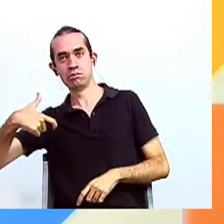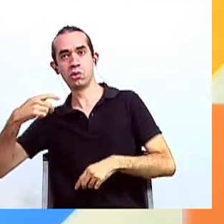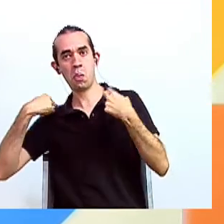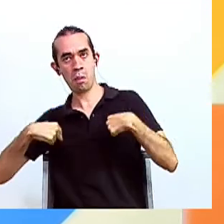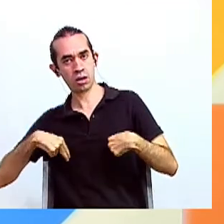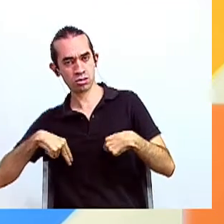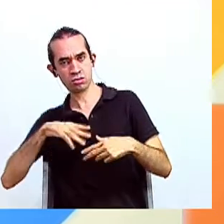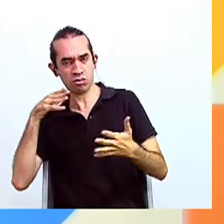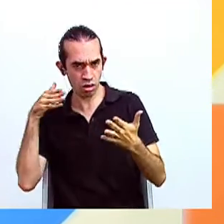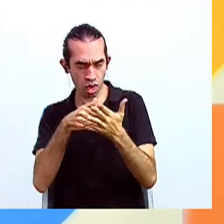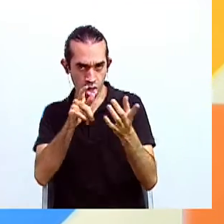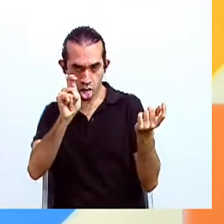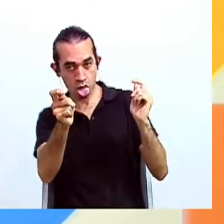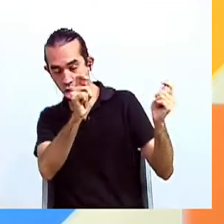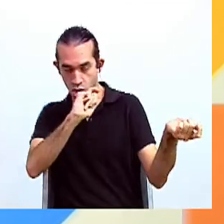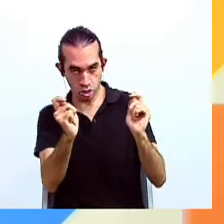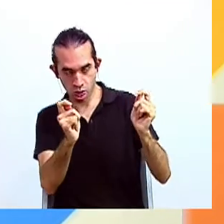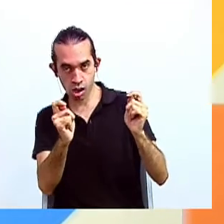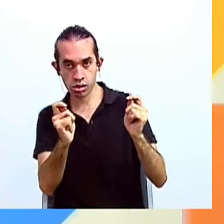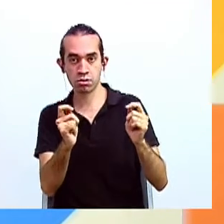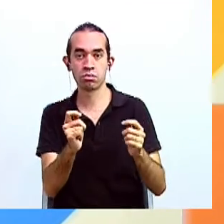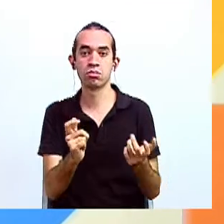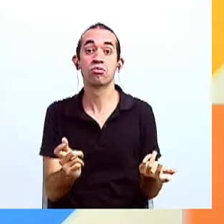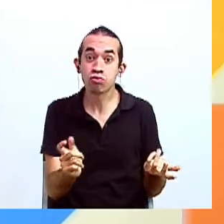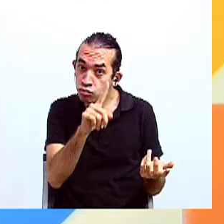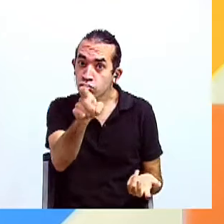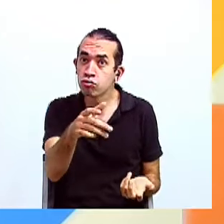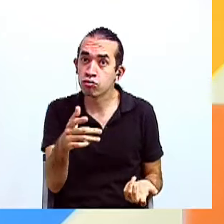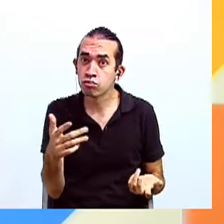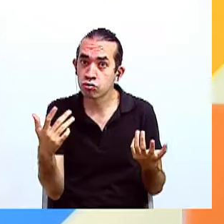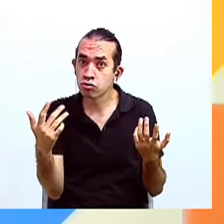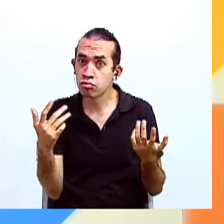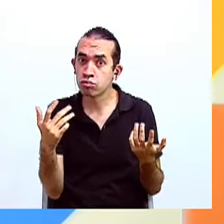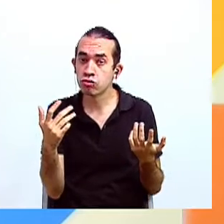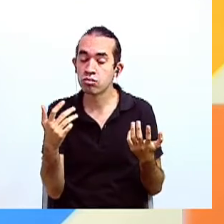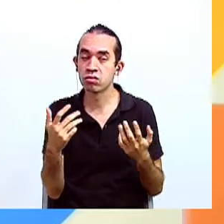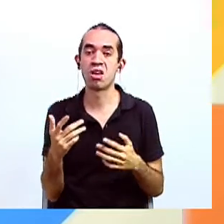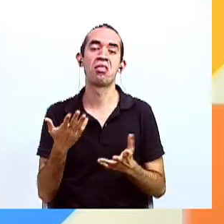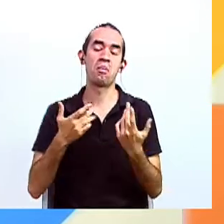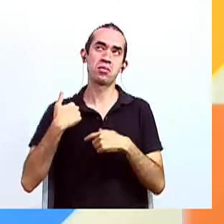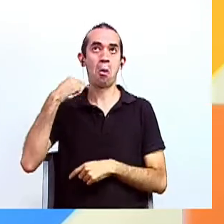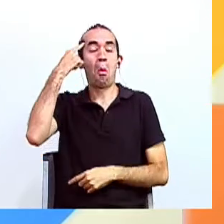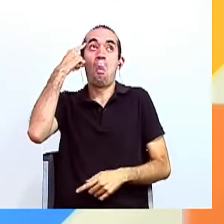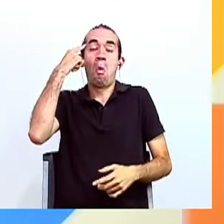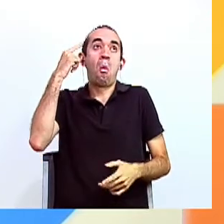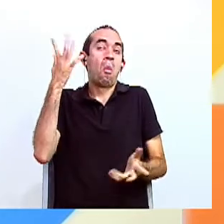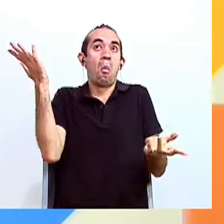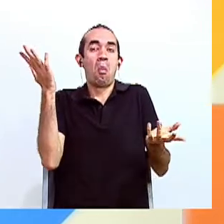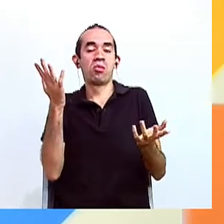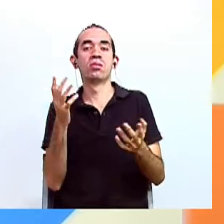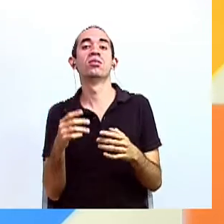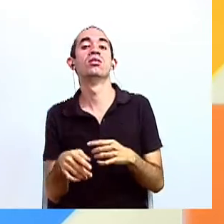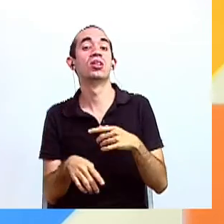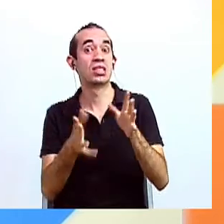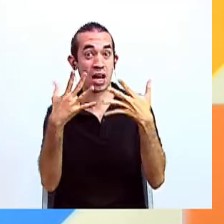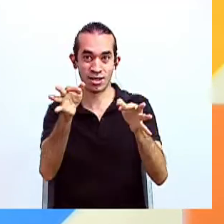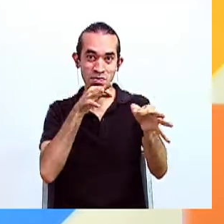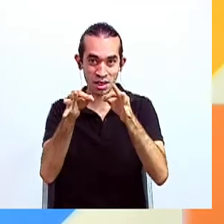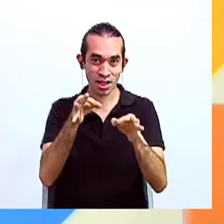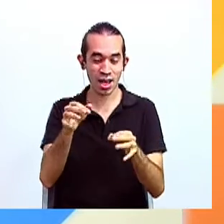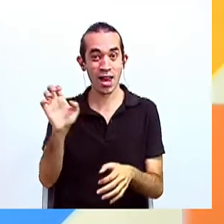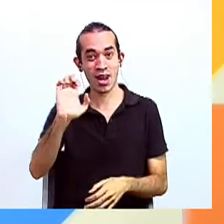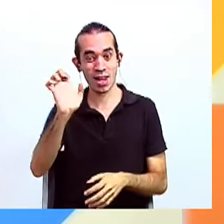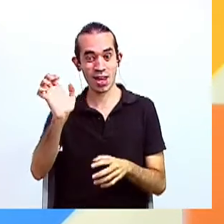no nos habíamos planteado esa pregunta. Pero ya les explicaba que la energía se distribuye o se desprende en forma de